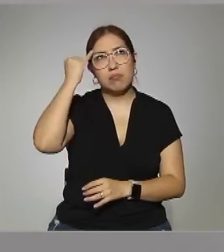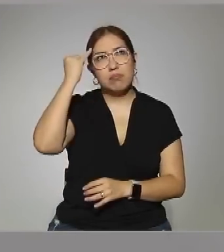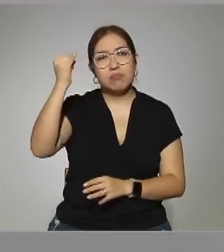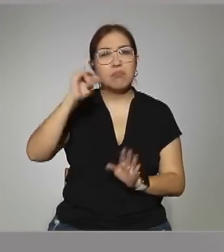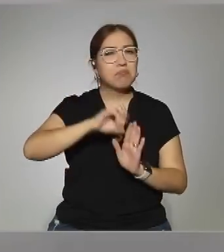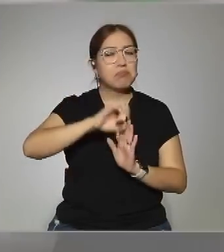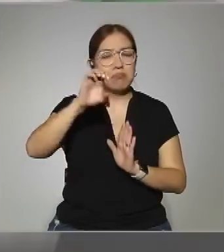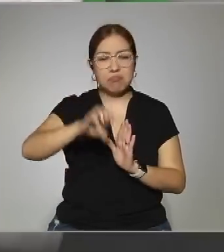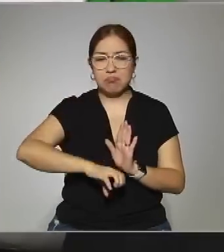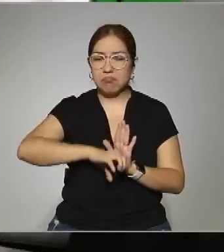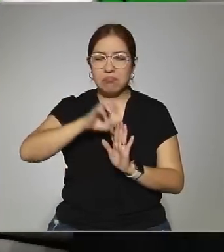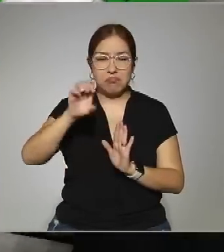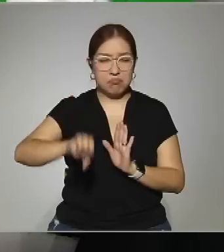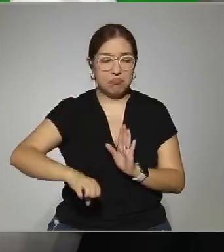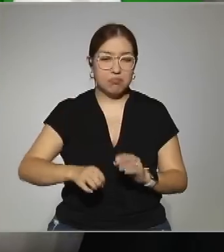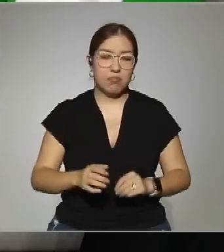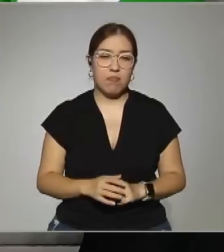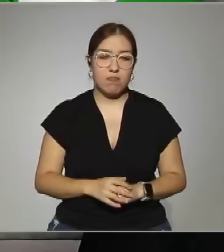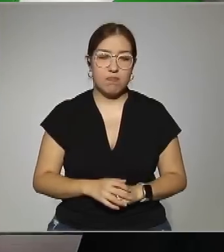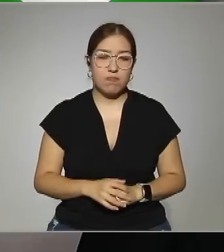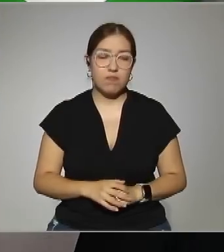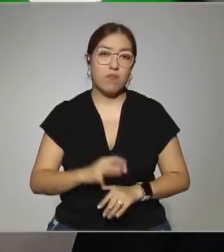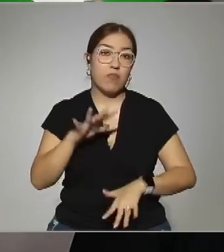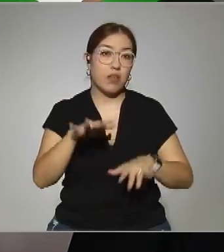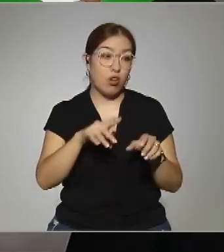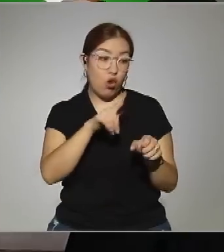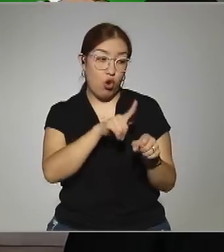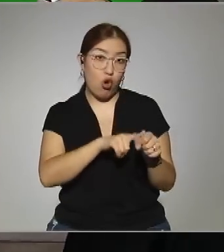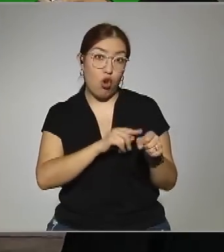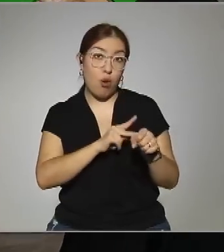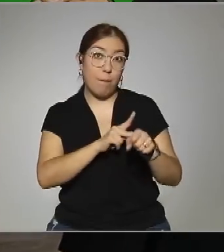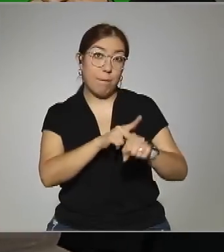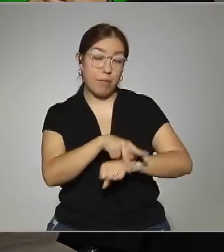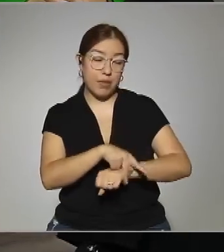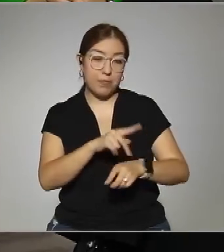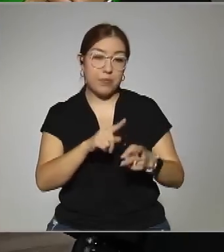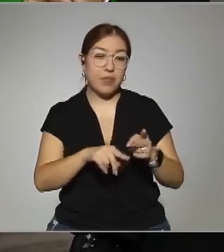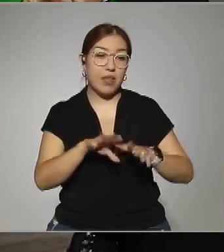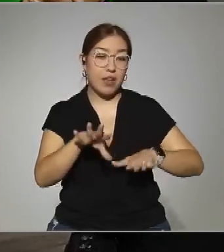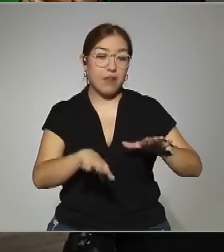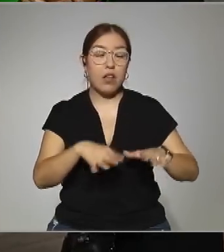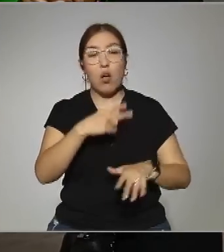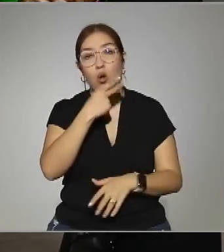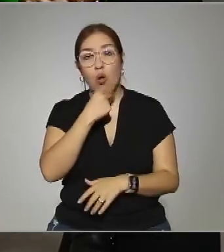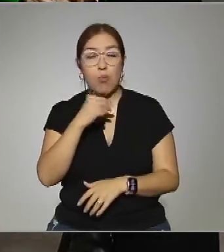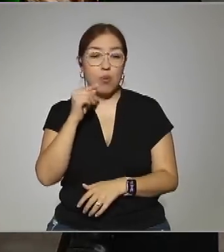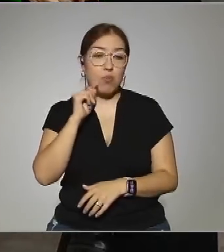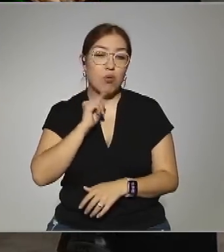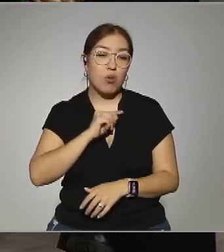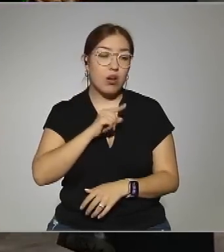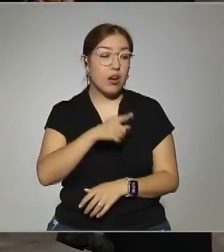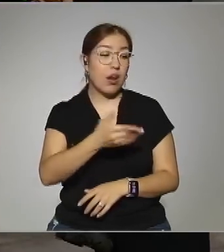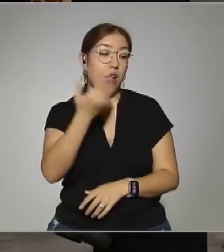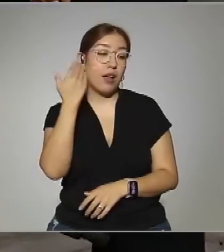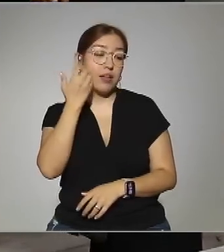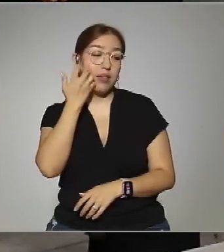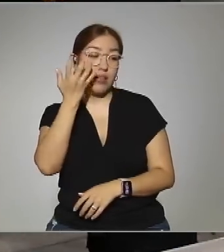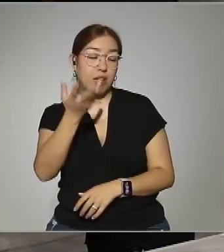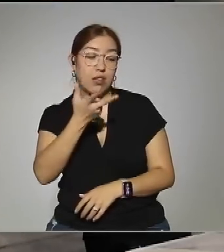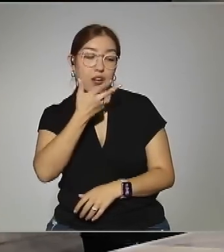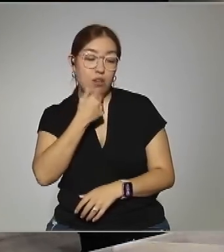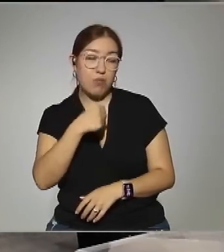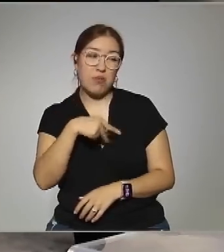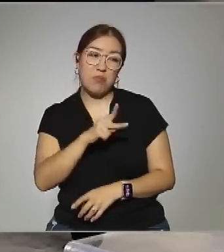podrán complementarlo, pero a veces por el color de la piel, a veces por el género, ¿no? Queríamos un niño y entonces